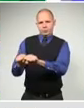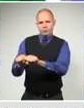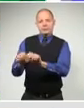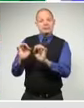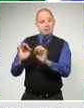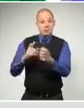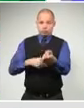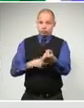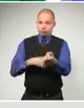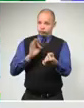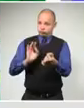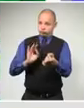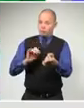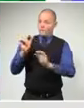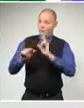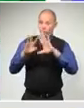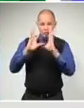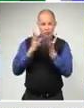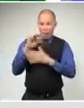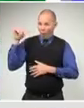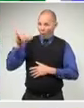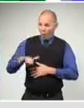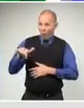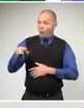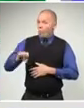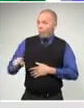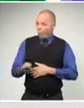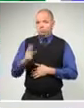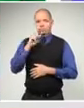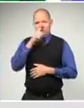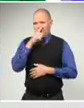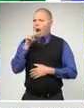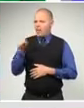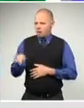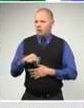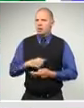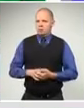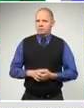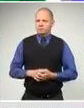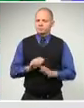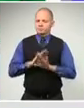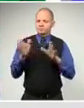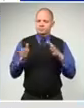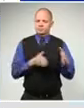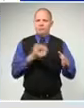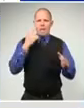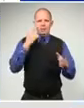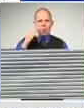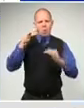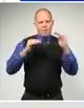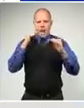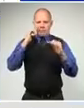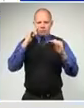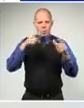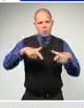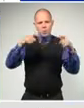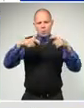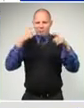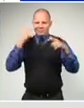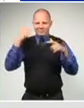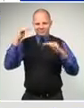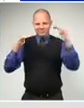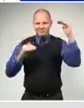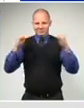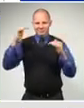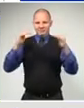establecido se hace el diagnóstico de la COVID. En el gráfico se puede ver que el